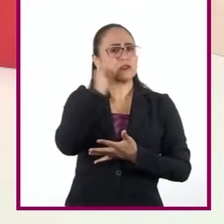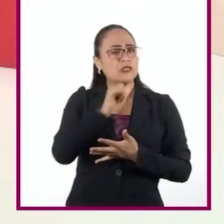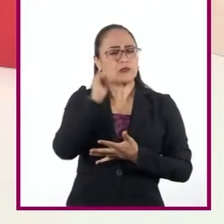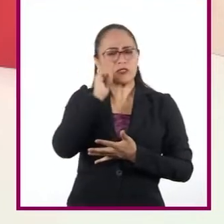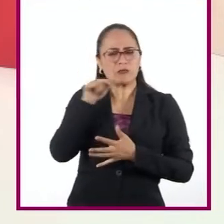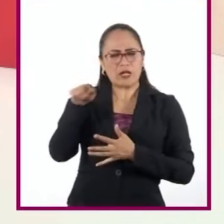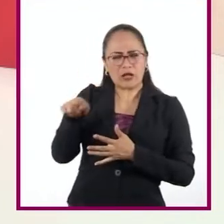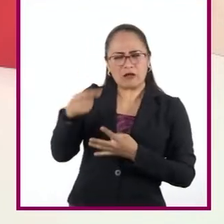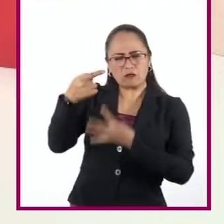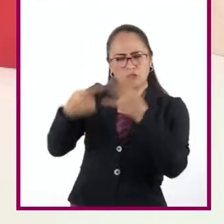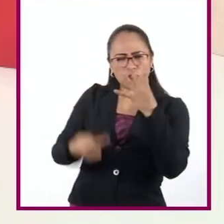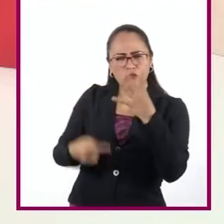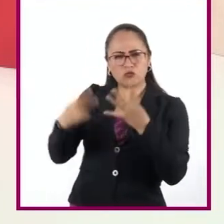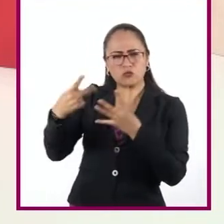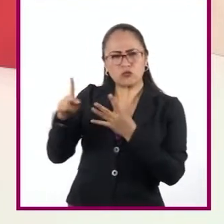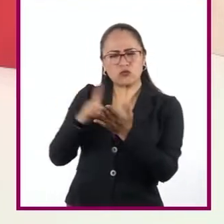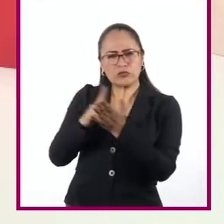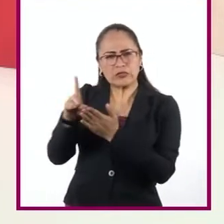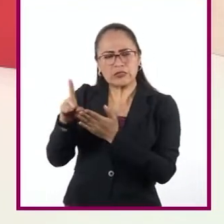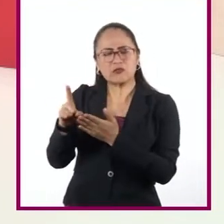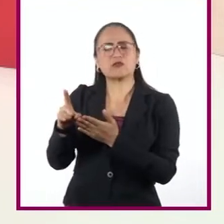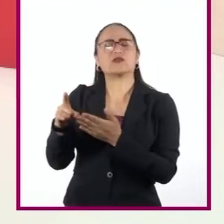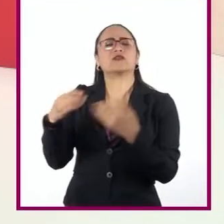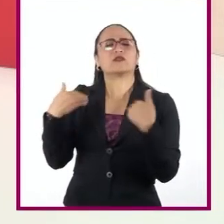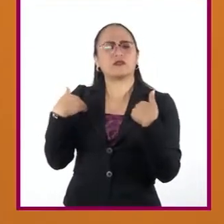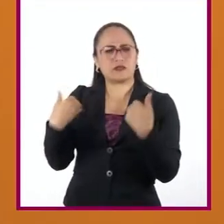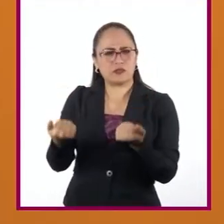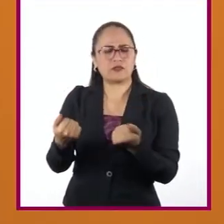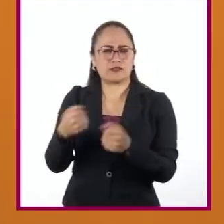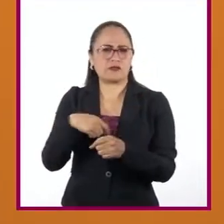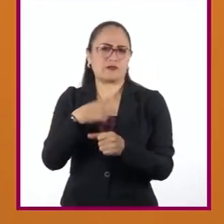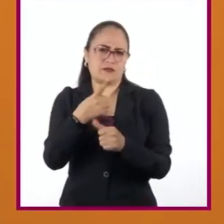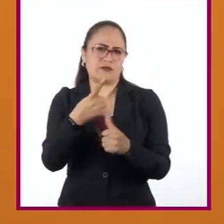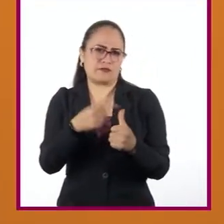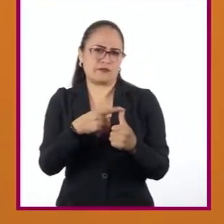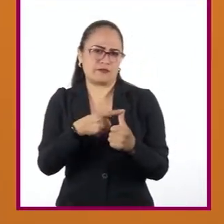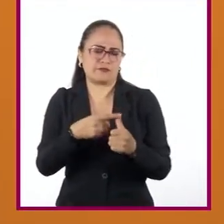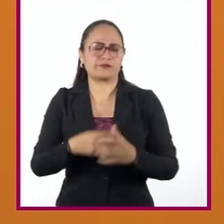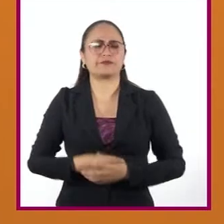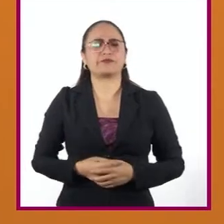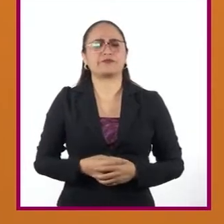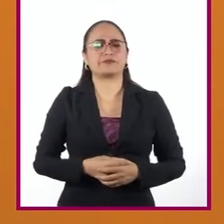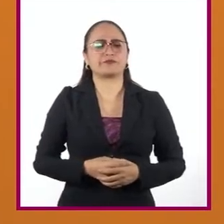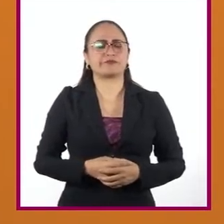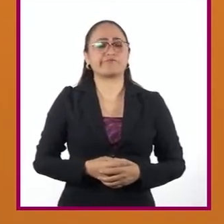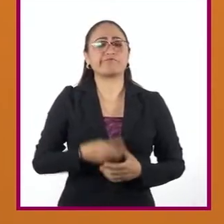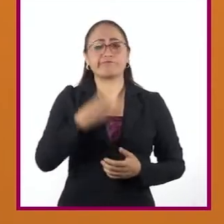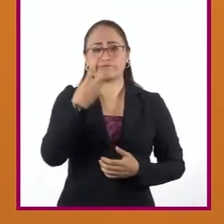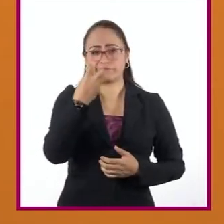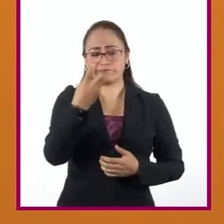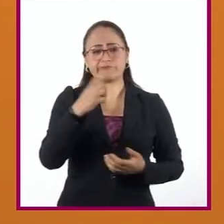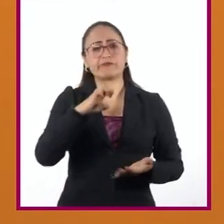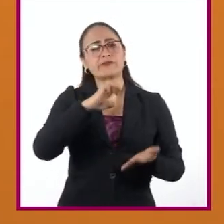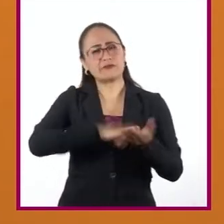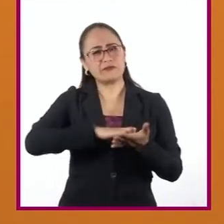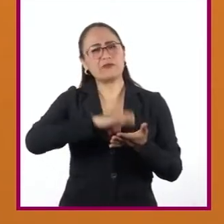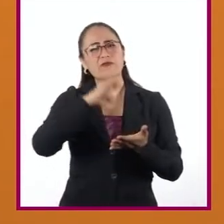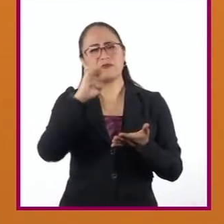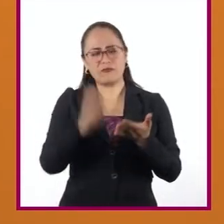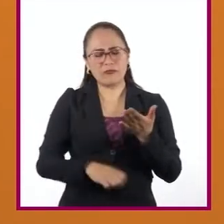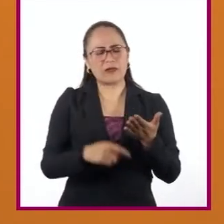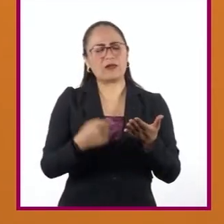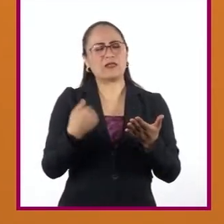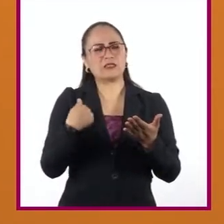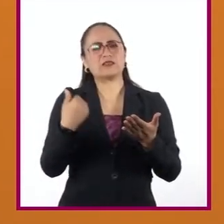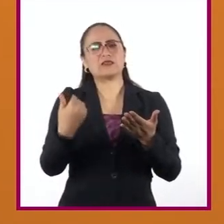en cuenta los derechos de las demás personas. Muy bien, maestro. Los ejemplos nos sirven para notar que